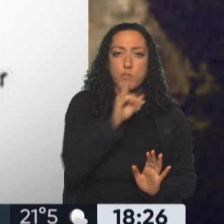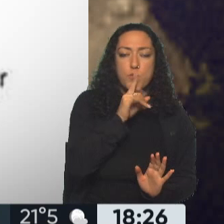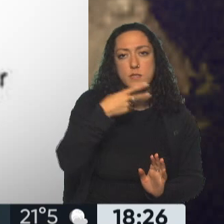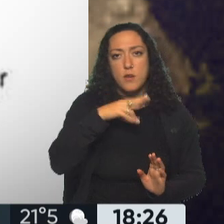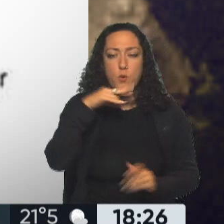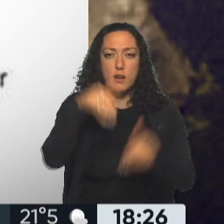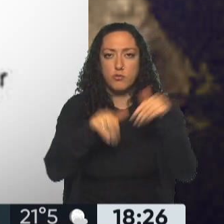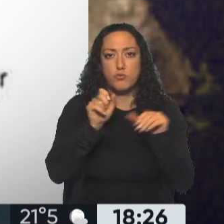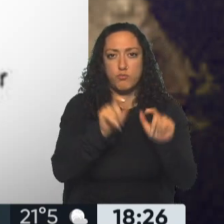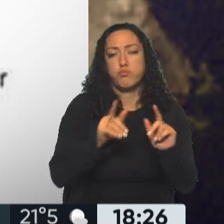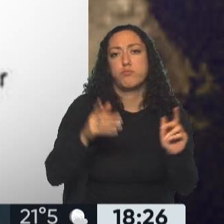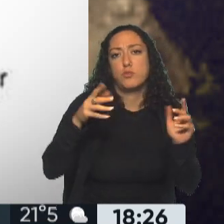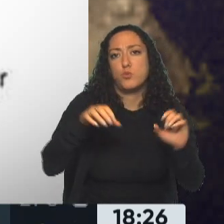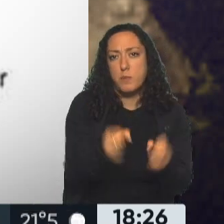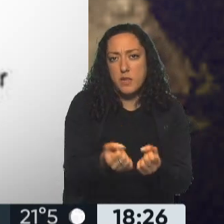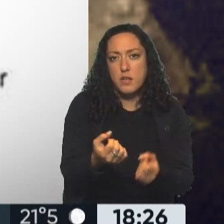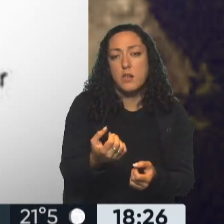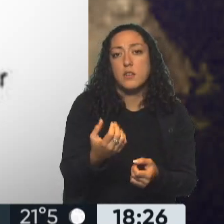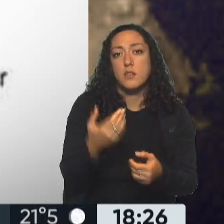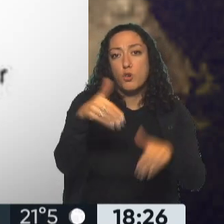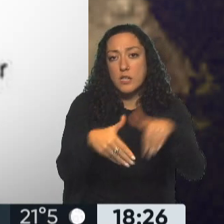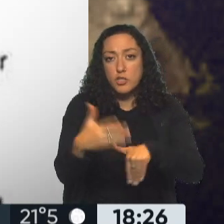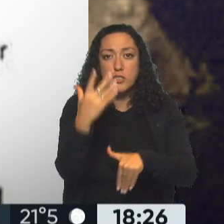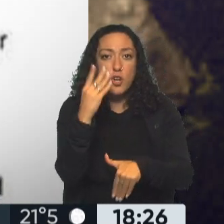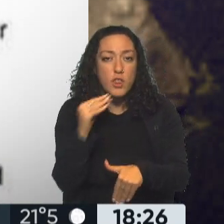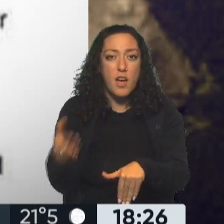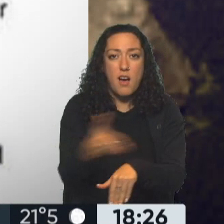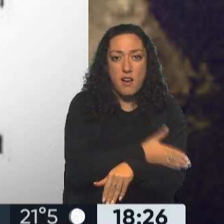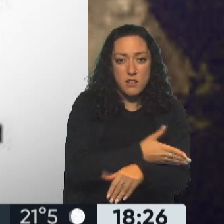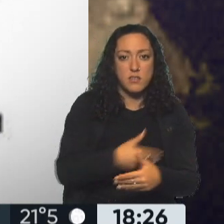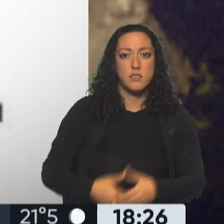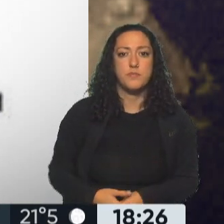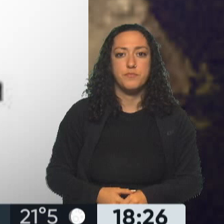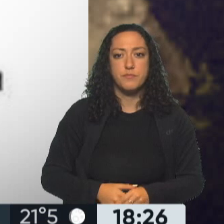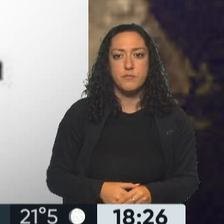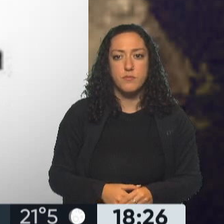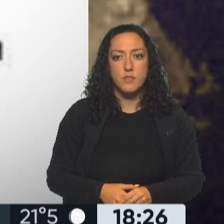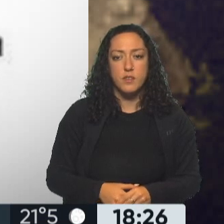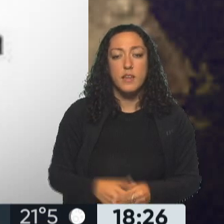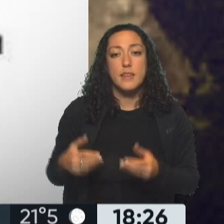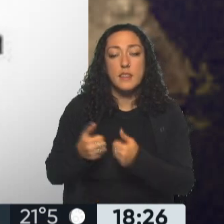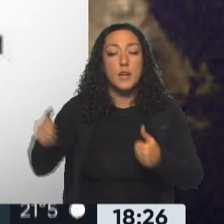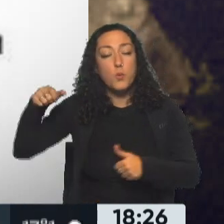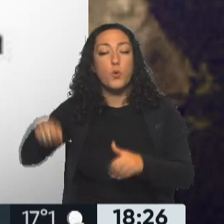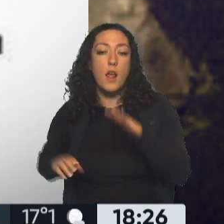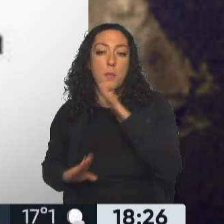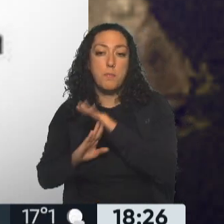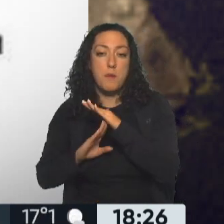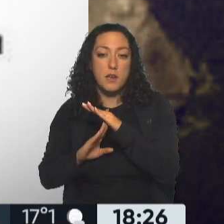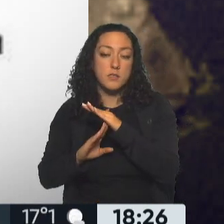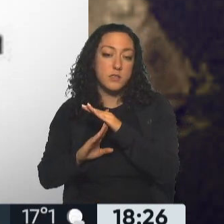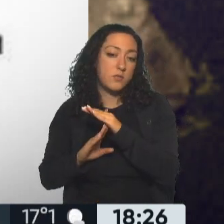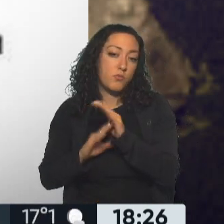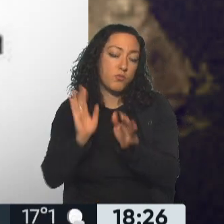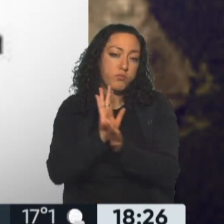Juan 5 días antes de su ejecución. En un comunicado señalaron que la decisión del máximo tribunal compromete la vigencia